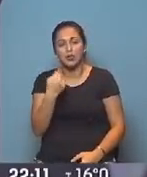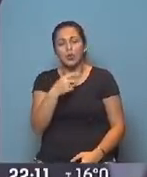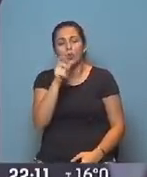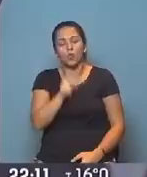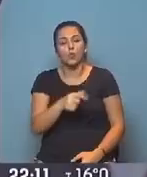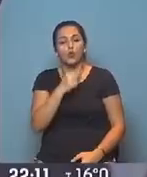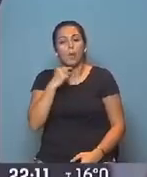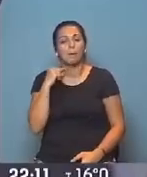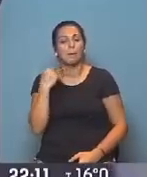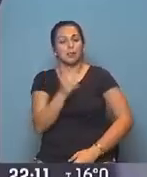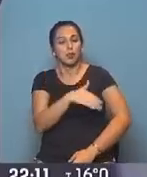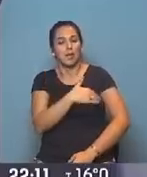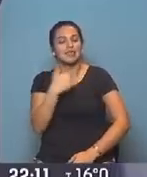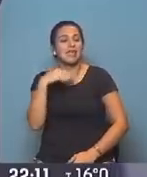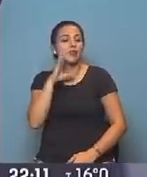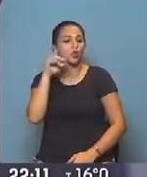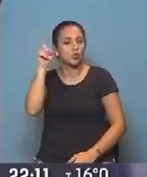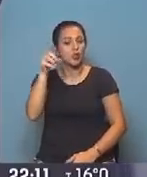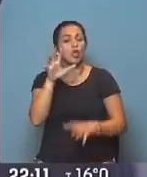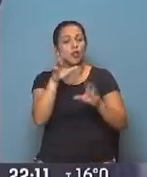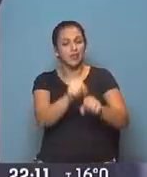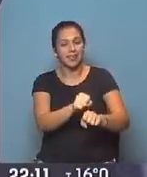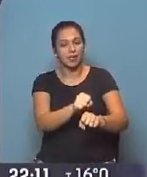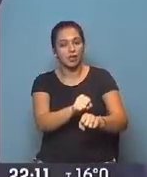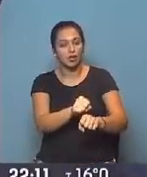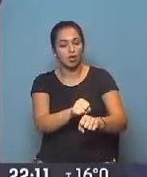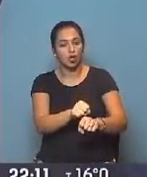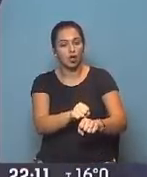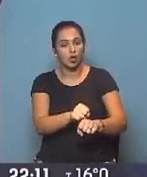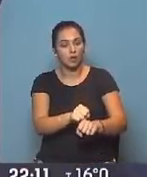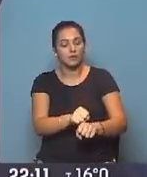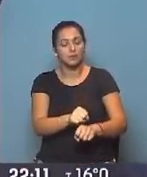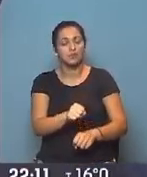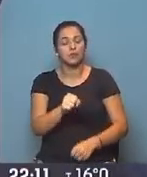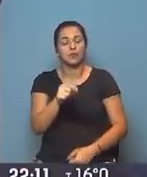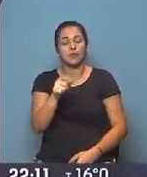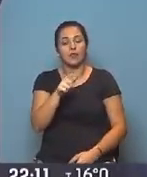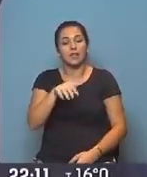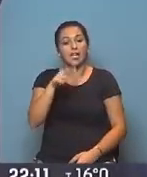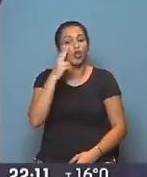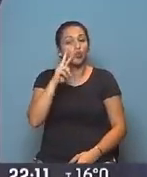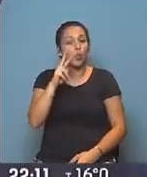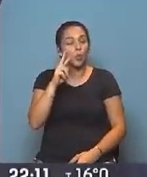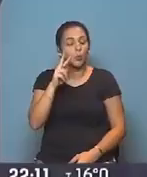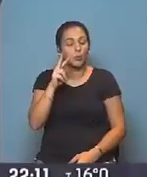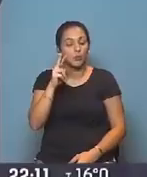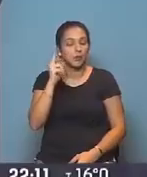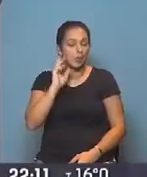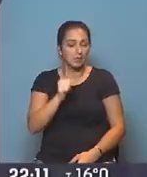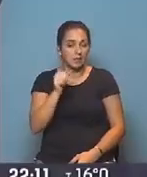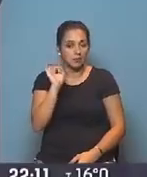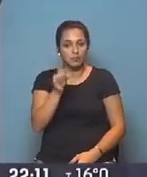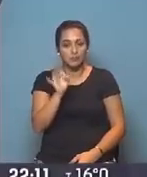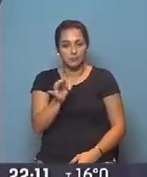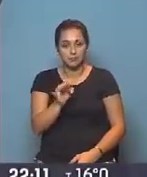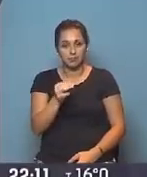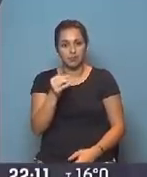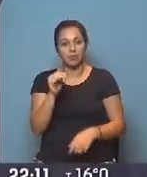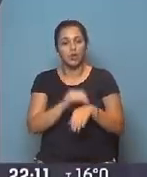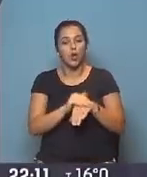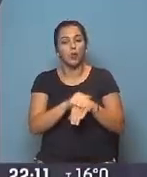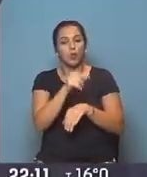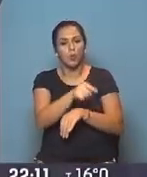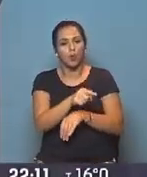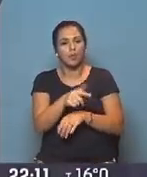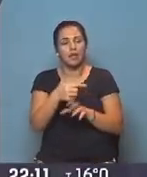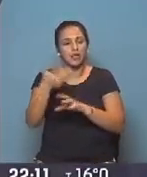pastor evangelista norteamericano detenido en Istambul desde octubre de 2016, acusado de haber participado de